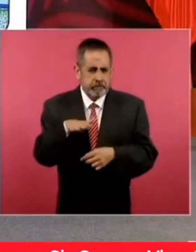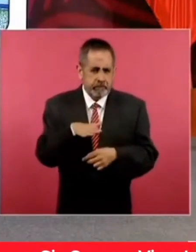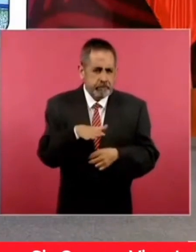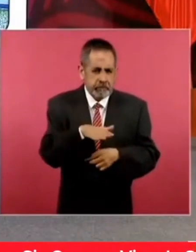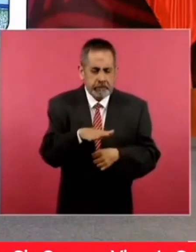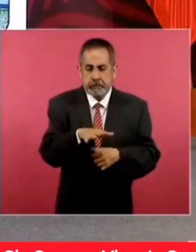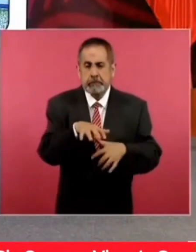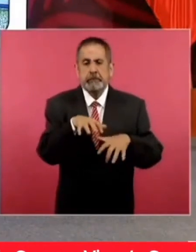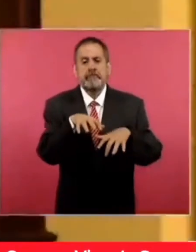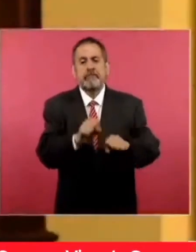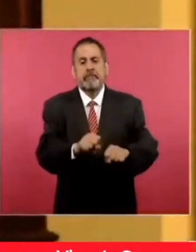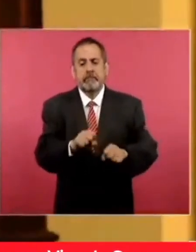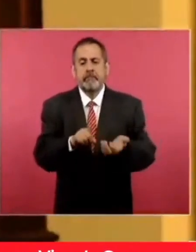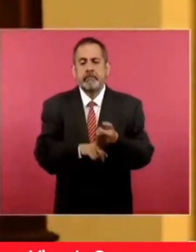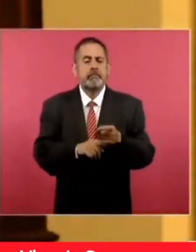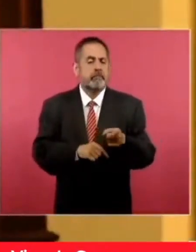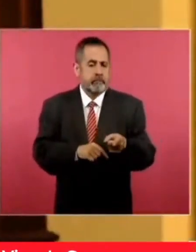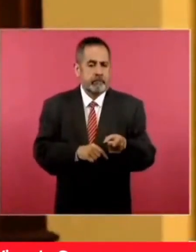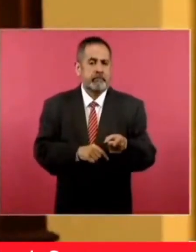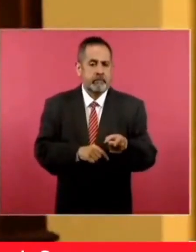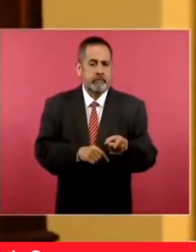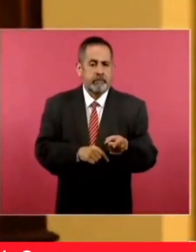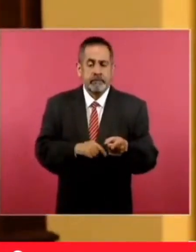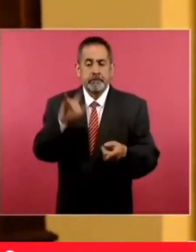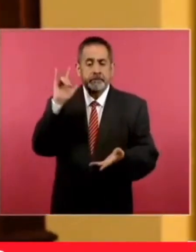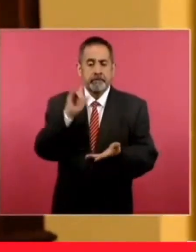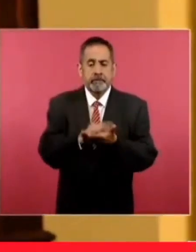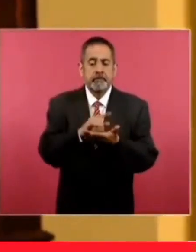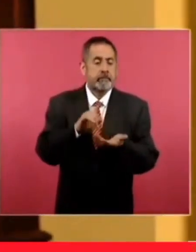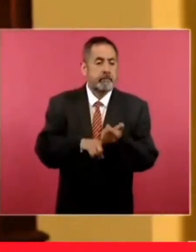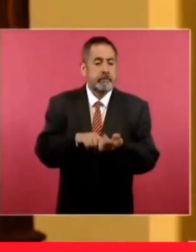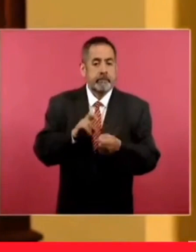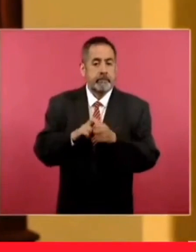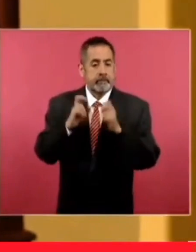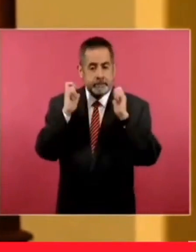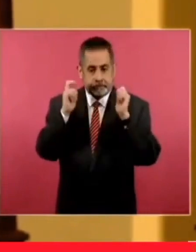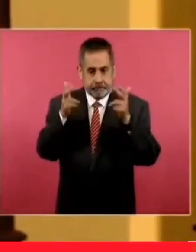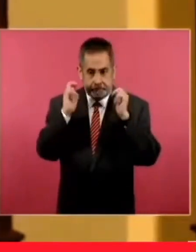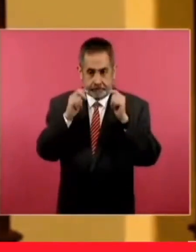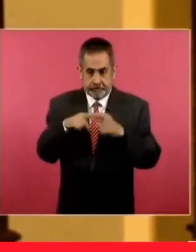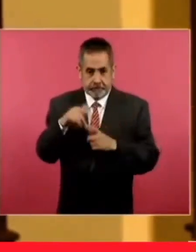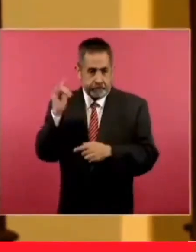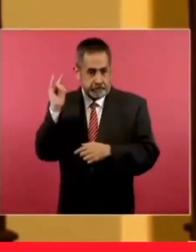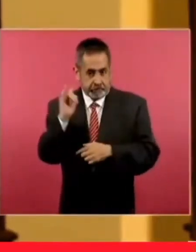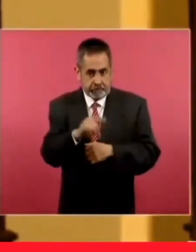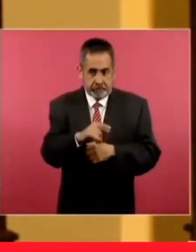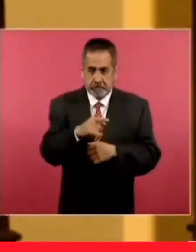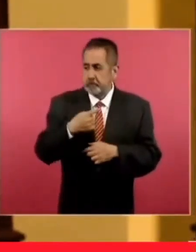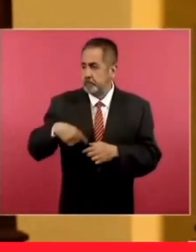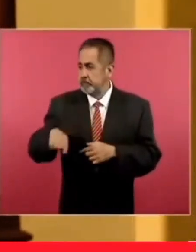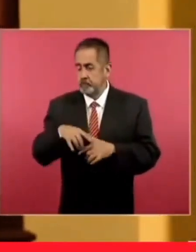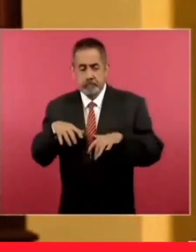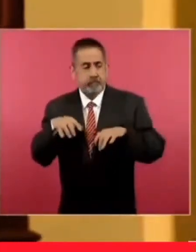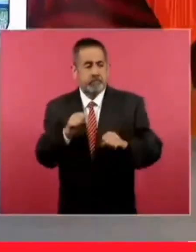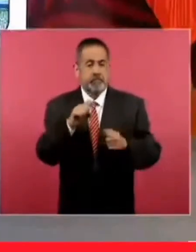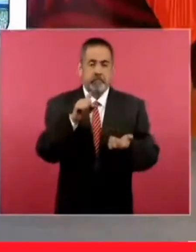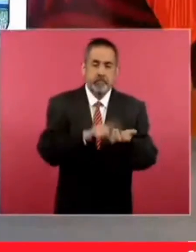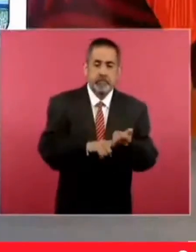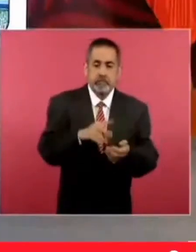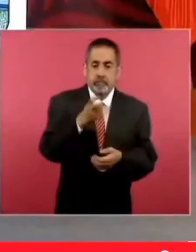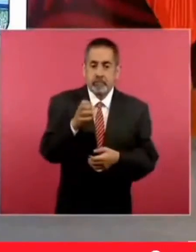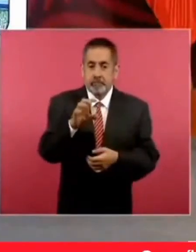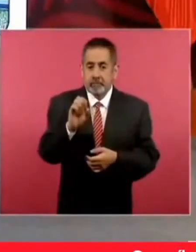tasa de interés y que este descendió en Huixtla Chiapas seguro en orinaban o cuatrocientos sesenta y